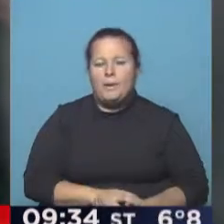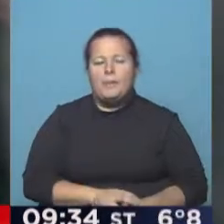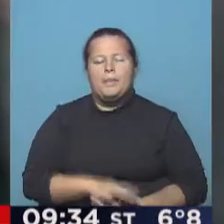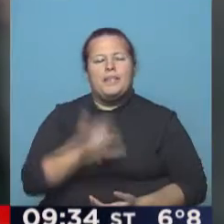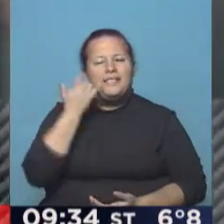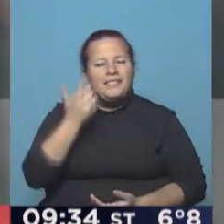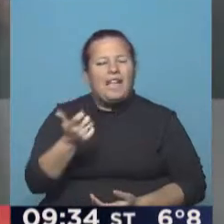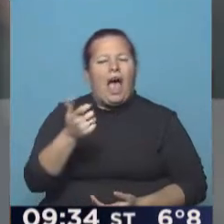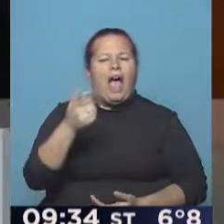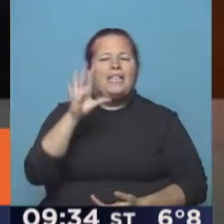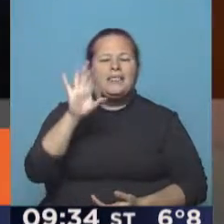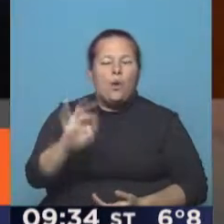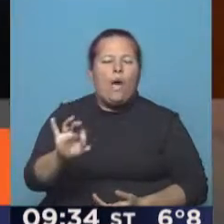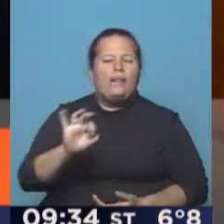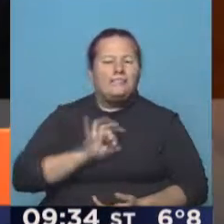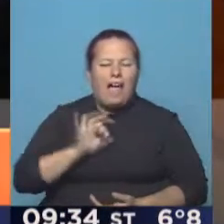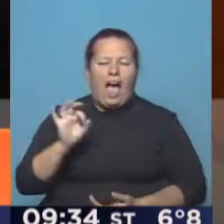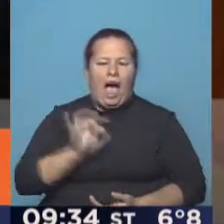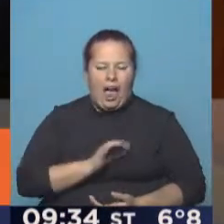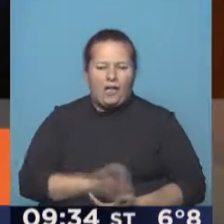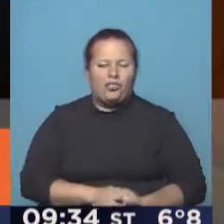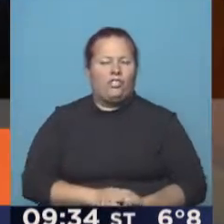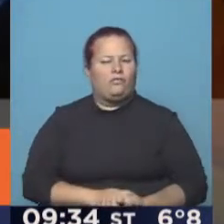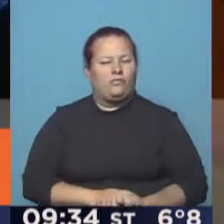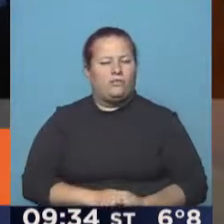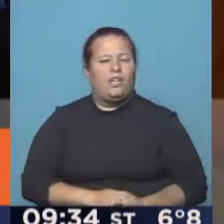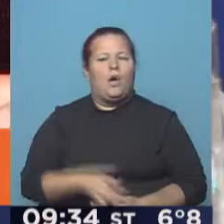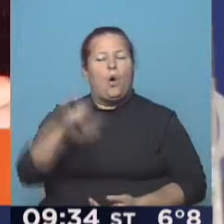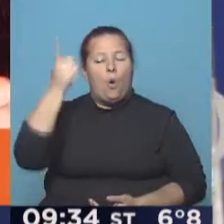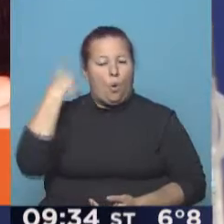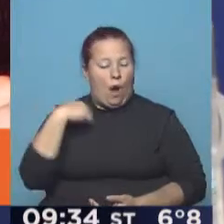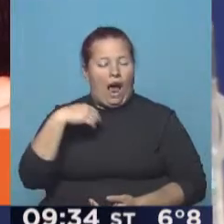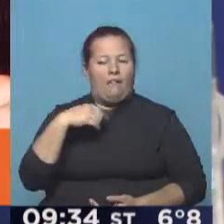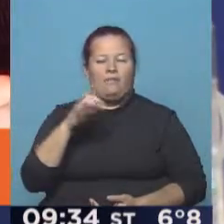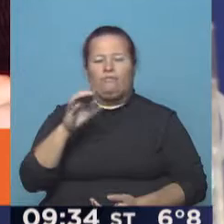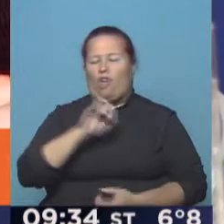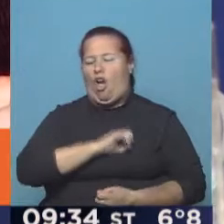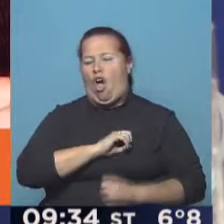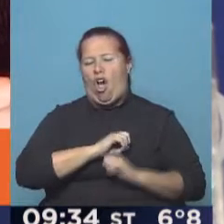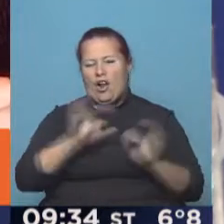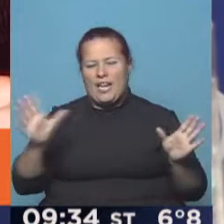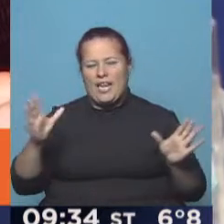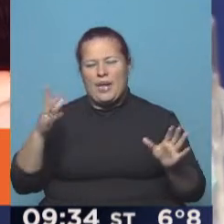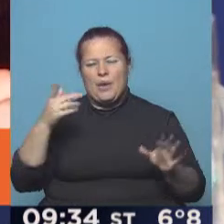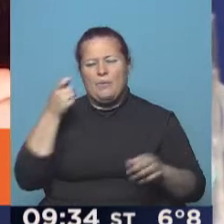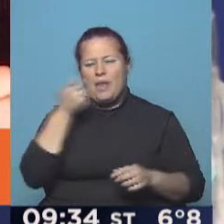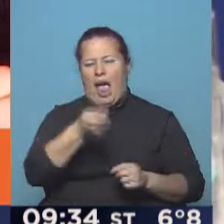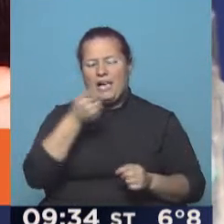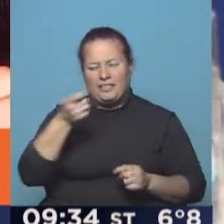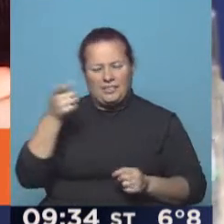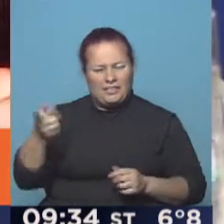haya pasado medio siglo desde aquel espantoso acto